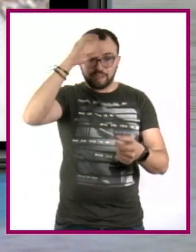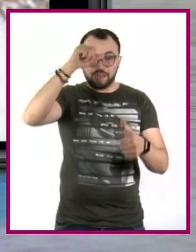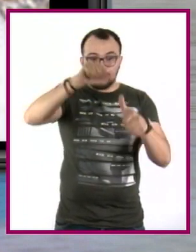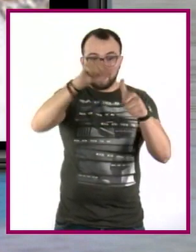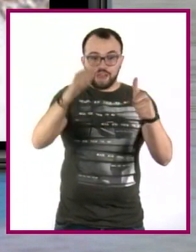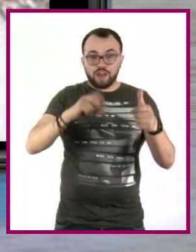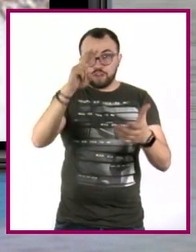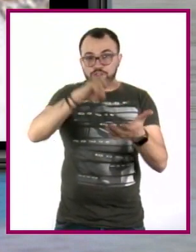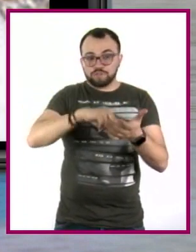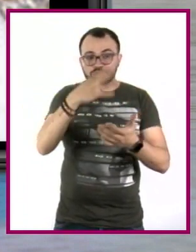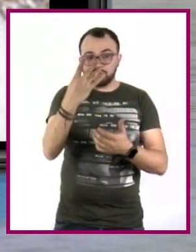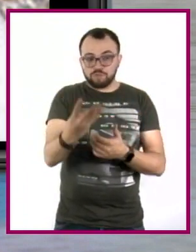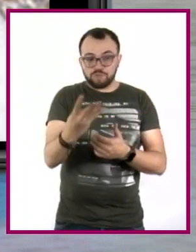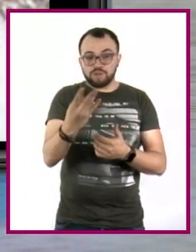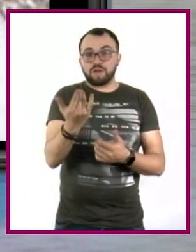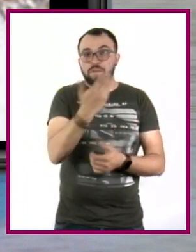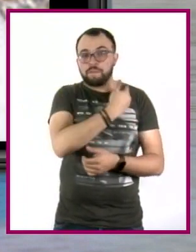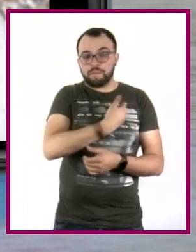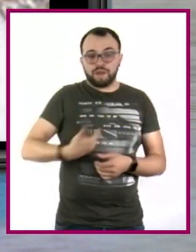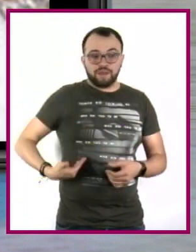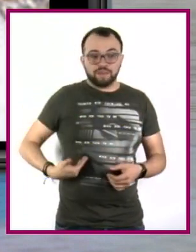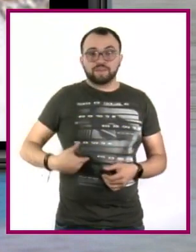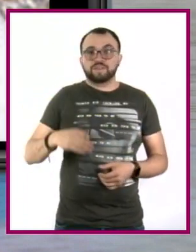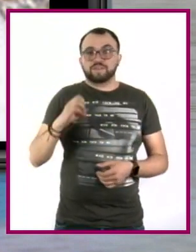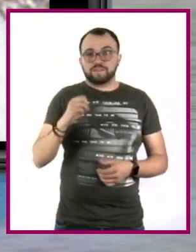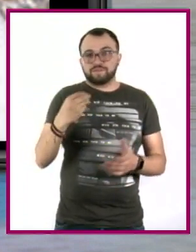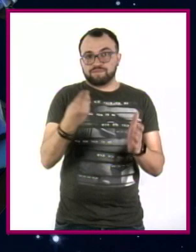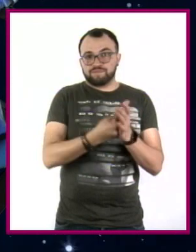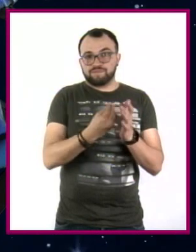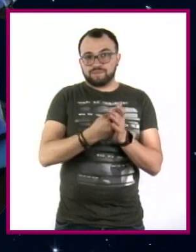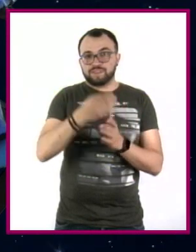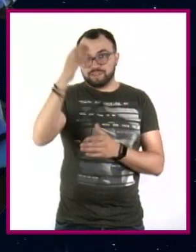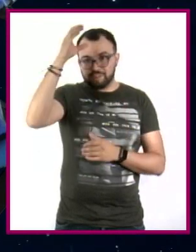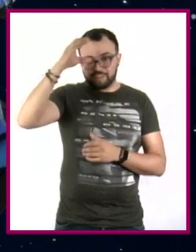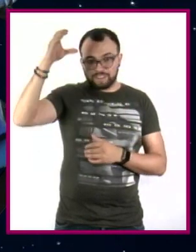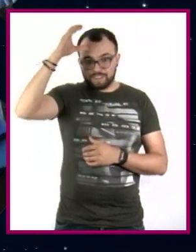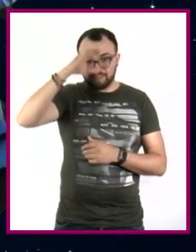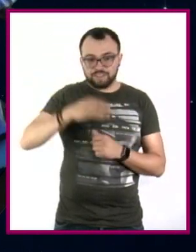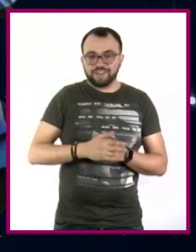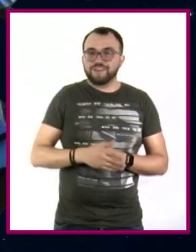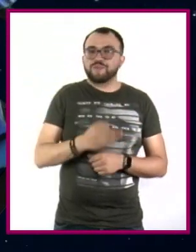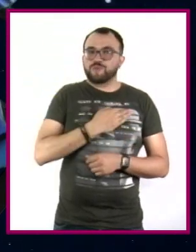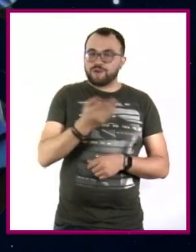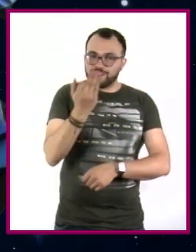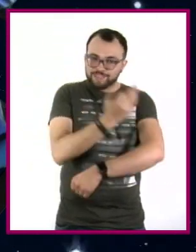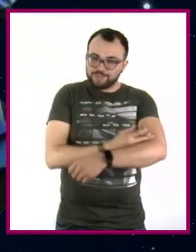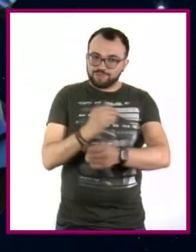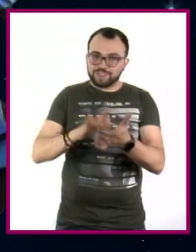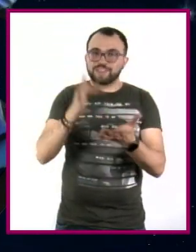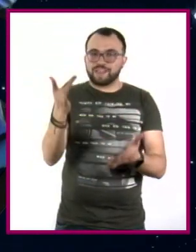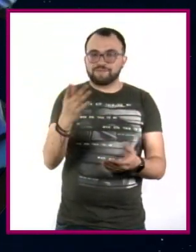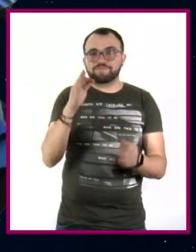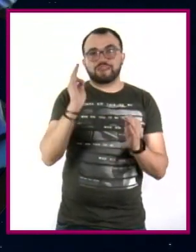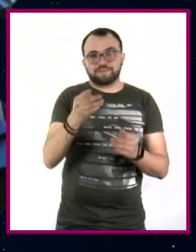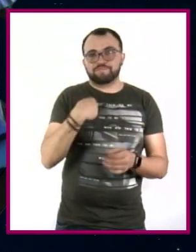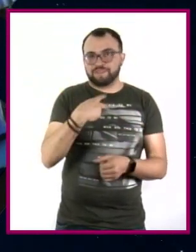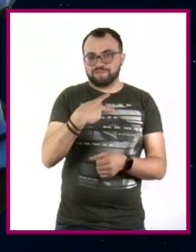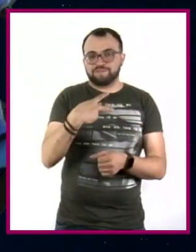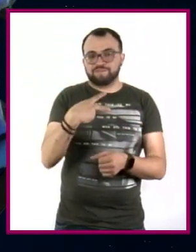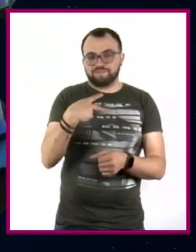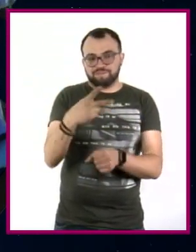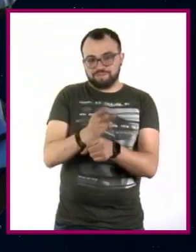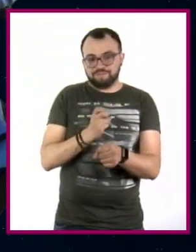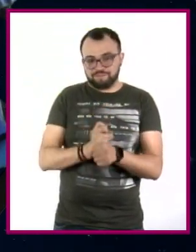el 2004 y presidente de la Academia de Ciencias. Buenas tardes, doctor. Muchas gracias por aceptar nuestra invitación